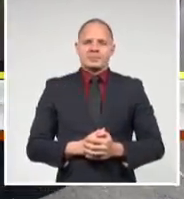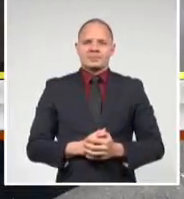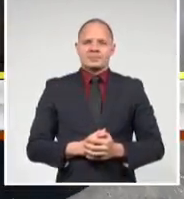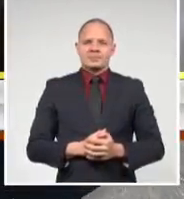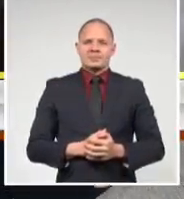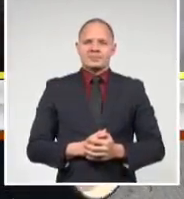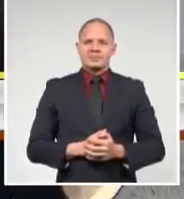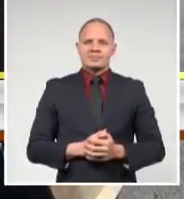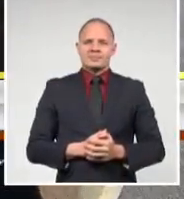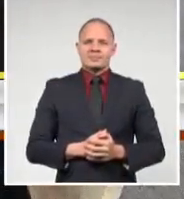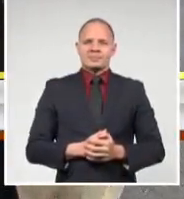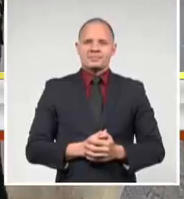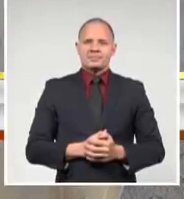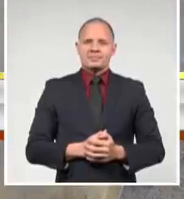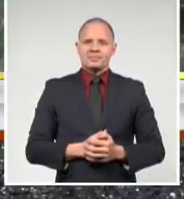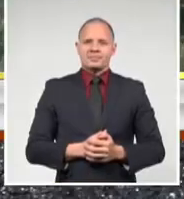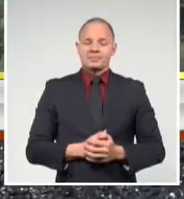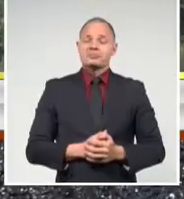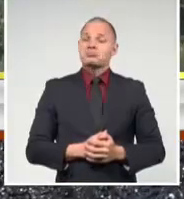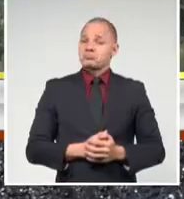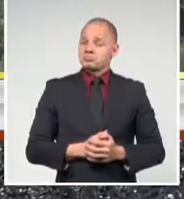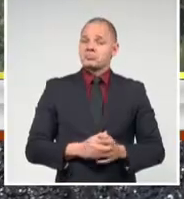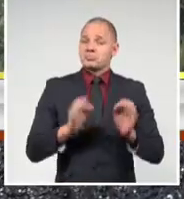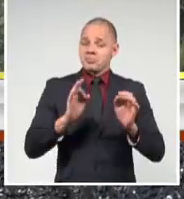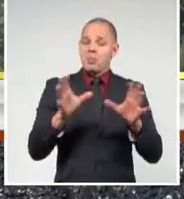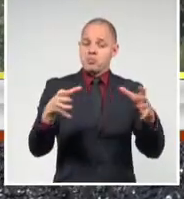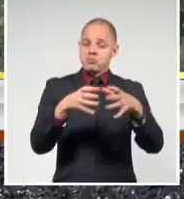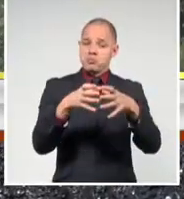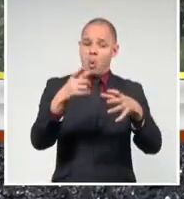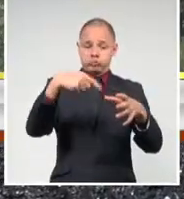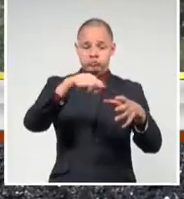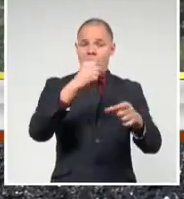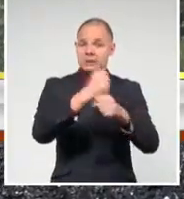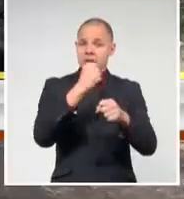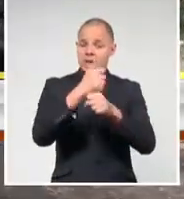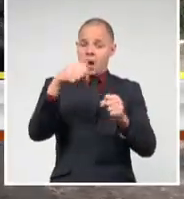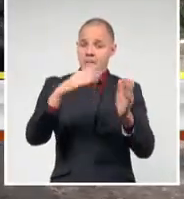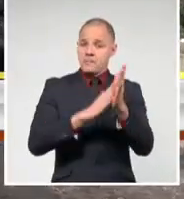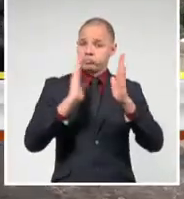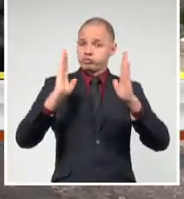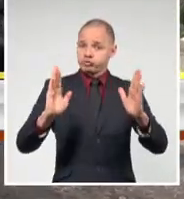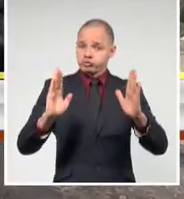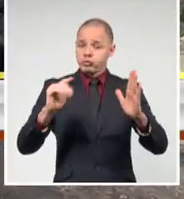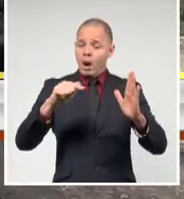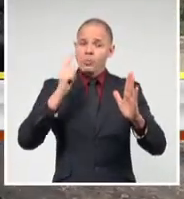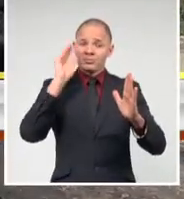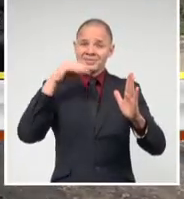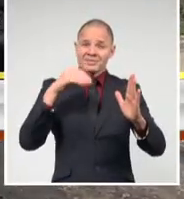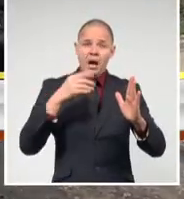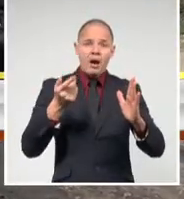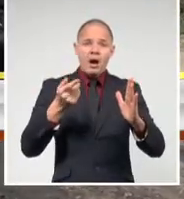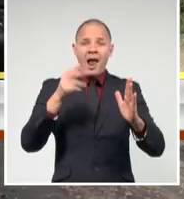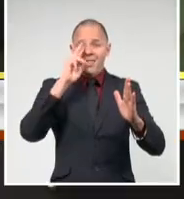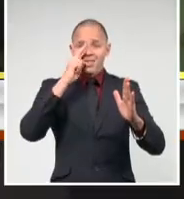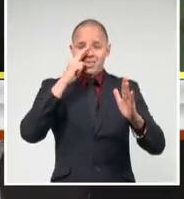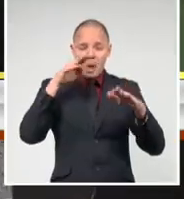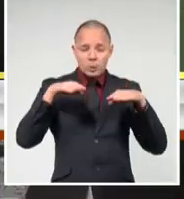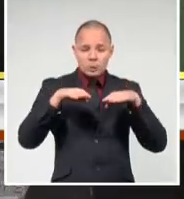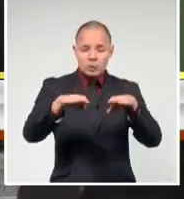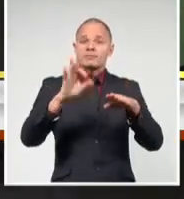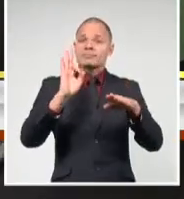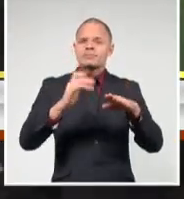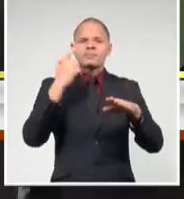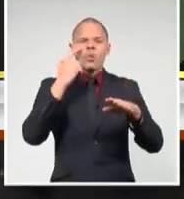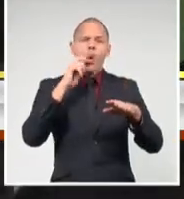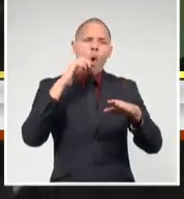Hombres y equipos trabajan por un solo propósito: concluir este mes las labores de pavimentación en el tramo Puente Sigua Maraví. Metro